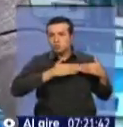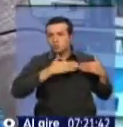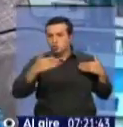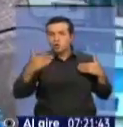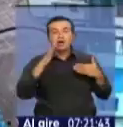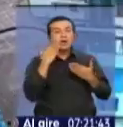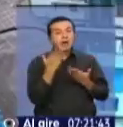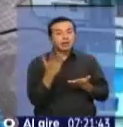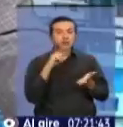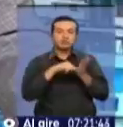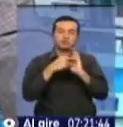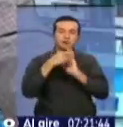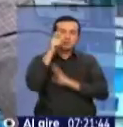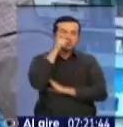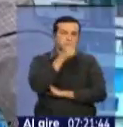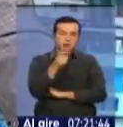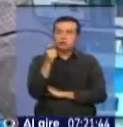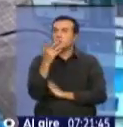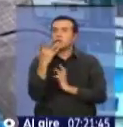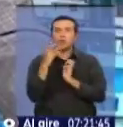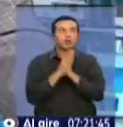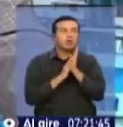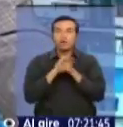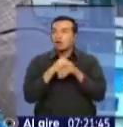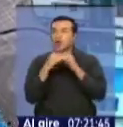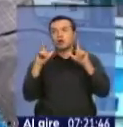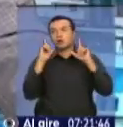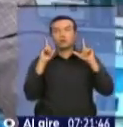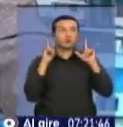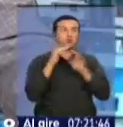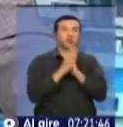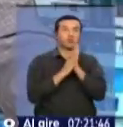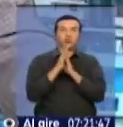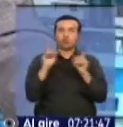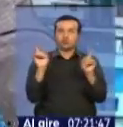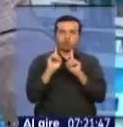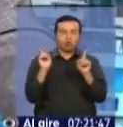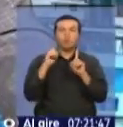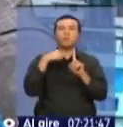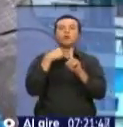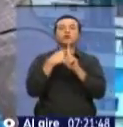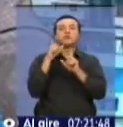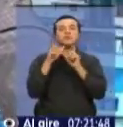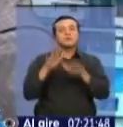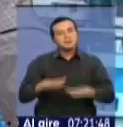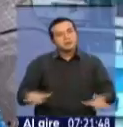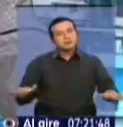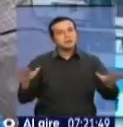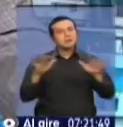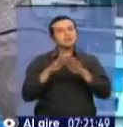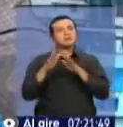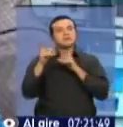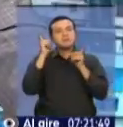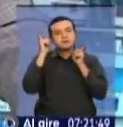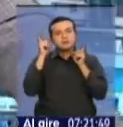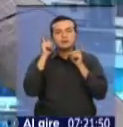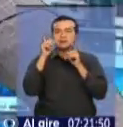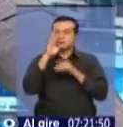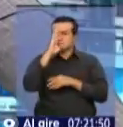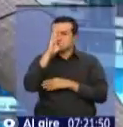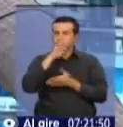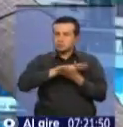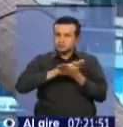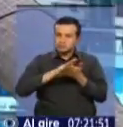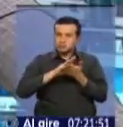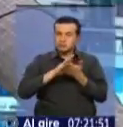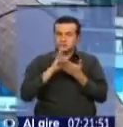un fiscalizador, que no busca el rédito o el show político, sino que busca lo positivo para la ciudadanía, que es la regulación de la transparencia